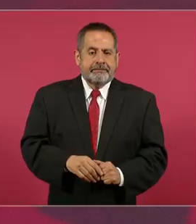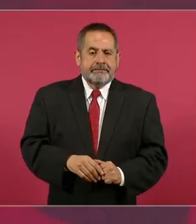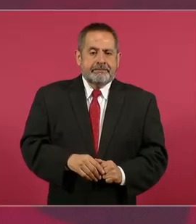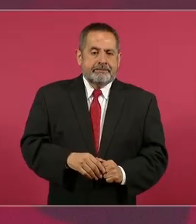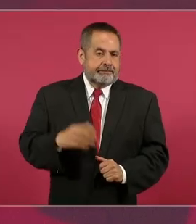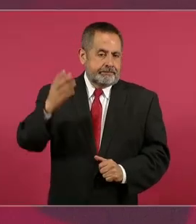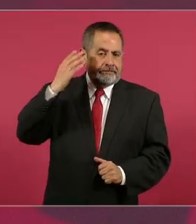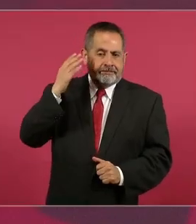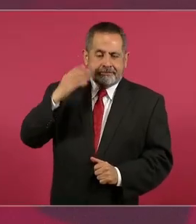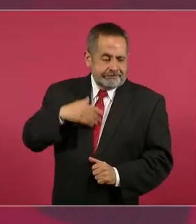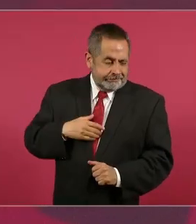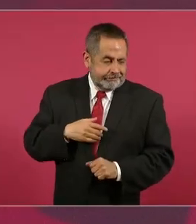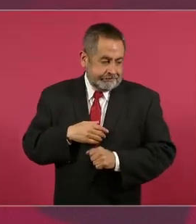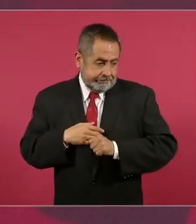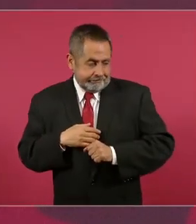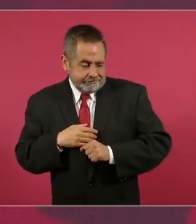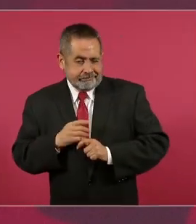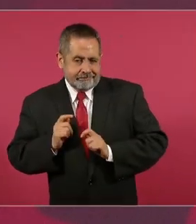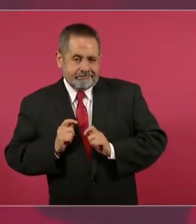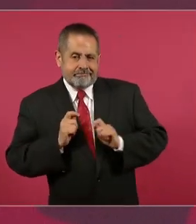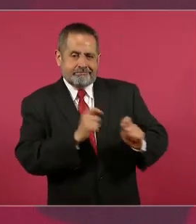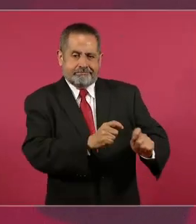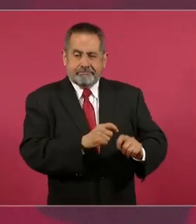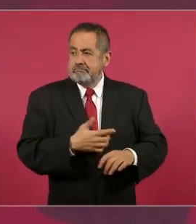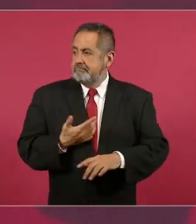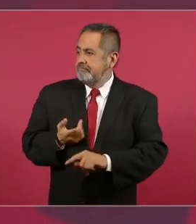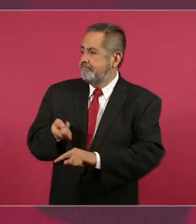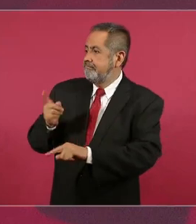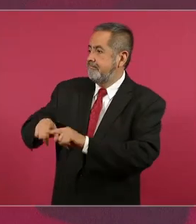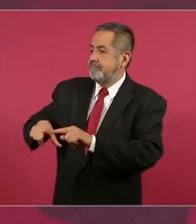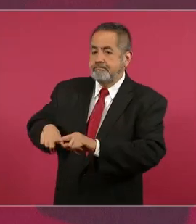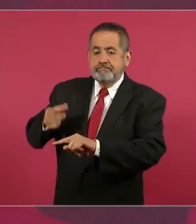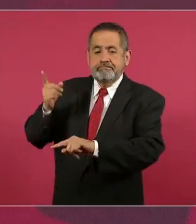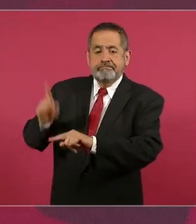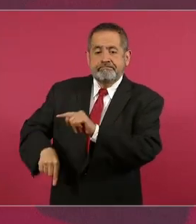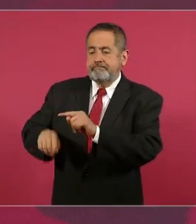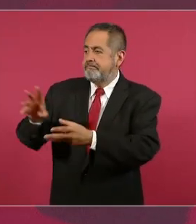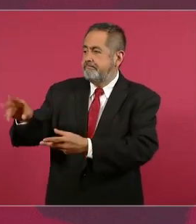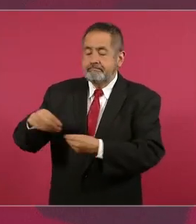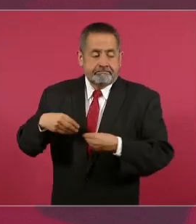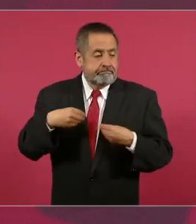entregas que se hicieron de bienes públicos a particulares.